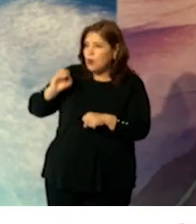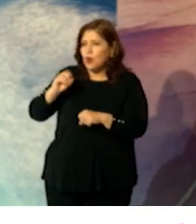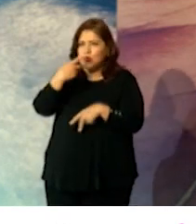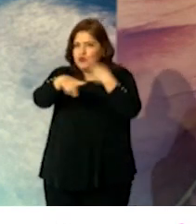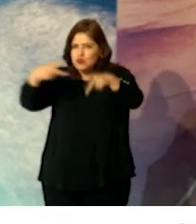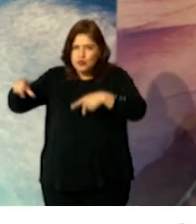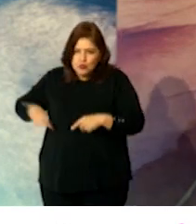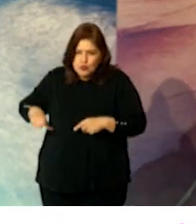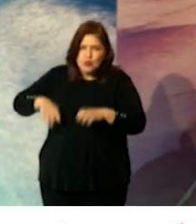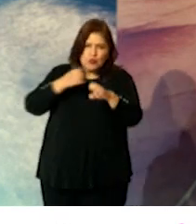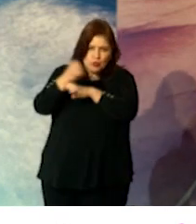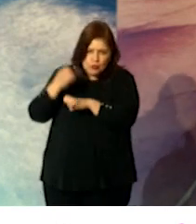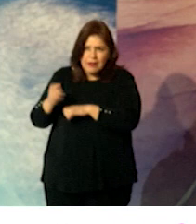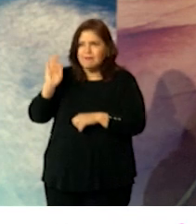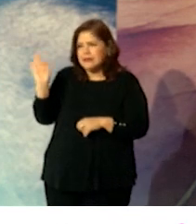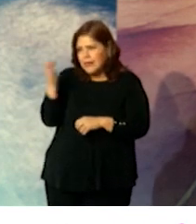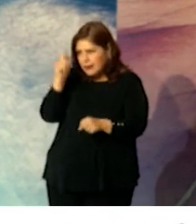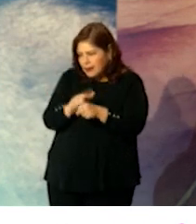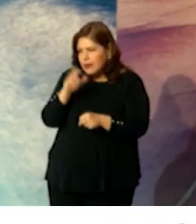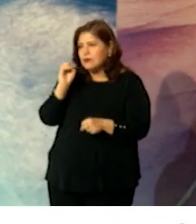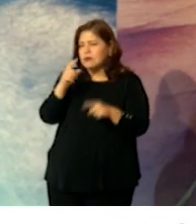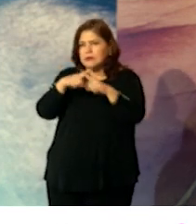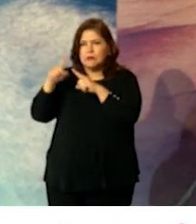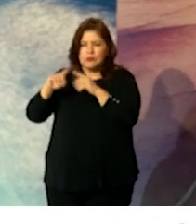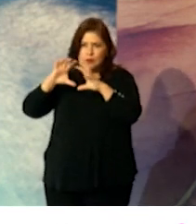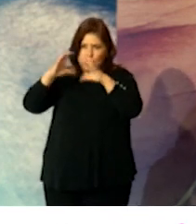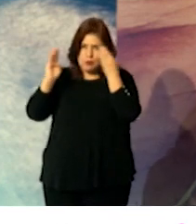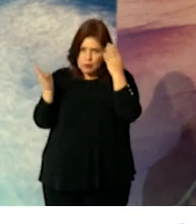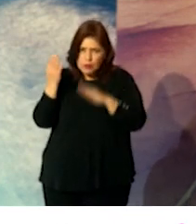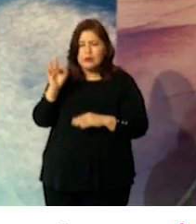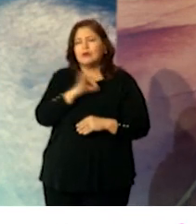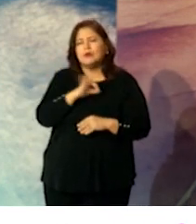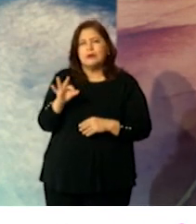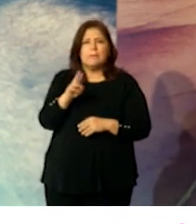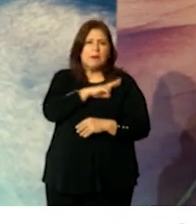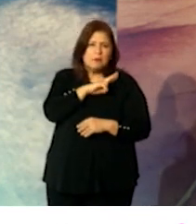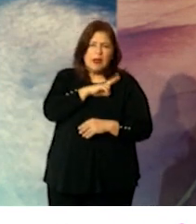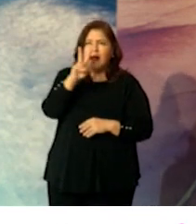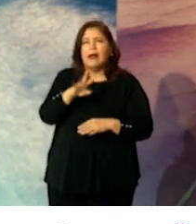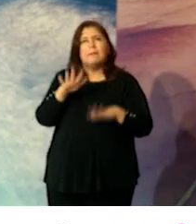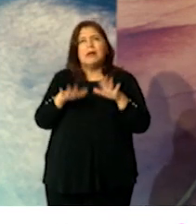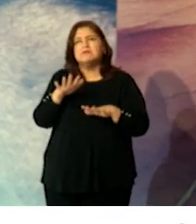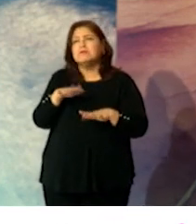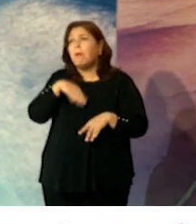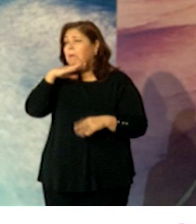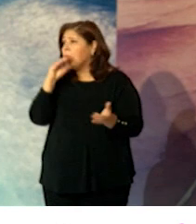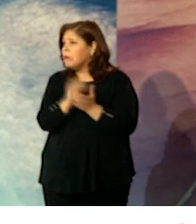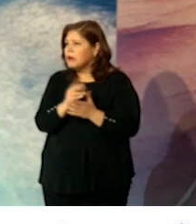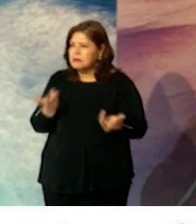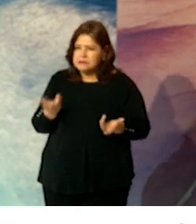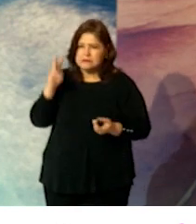gobiernos estatales, federales, etcétera, o de otras partes del mundo, o las mismas empresas privadas no los toman en cuenta. Y creo que esa es una